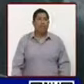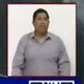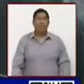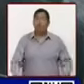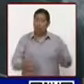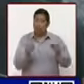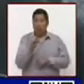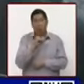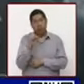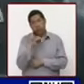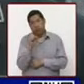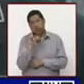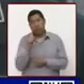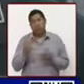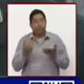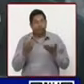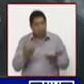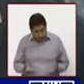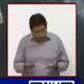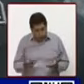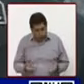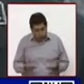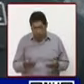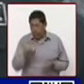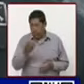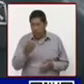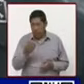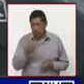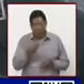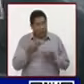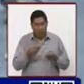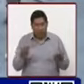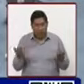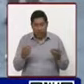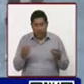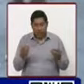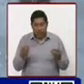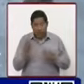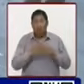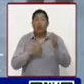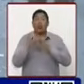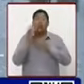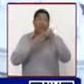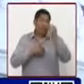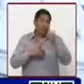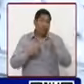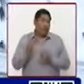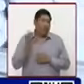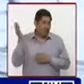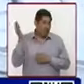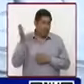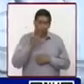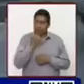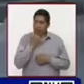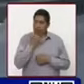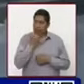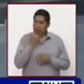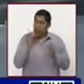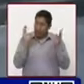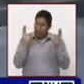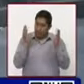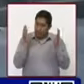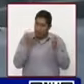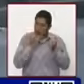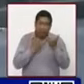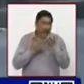El vehículo se encontraba cargado con productos de construcción, el mismo que